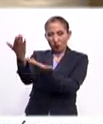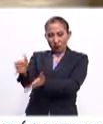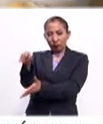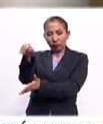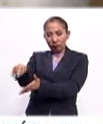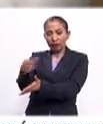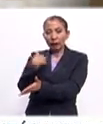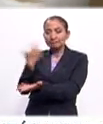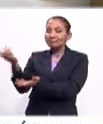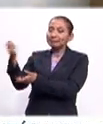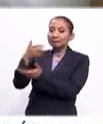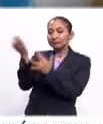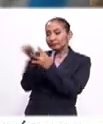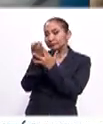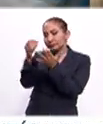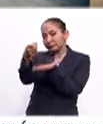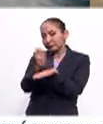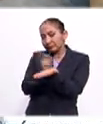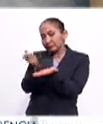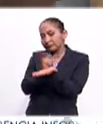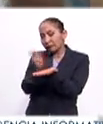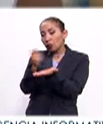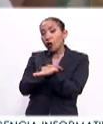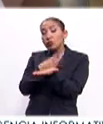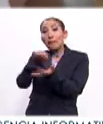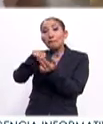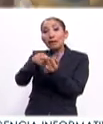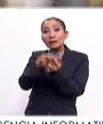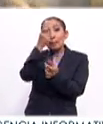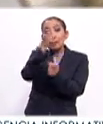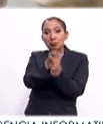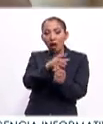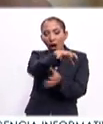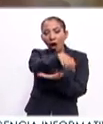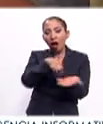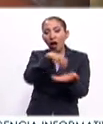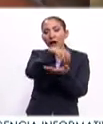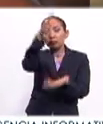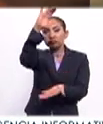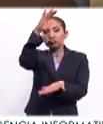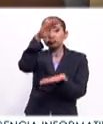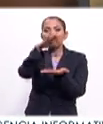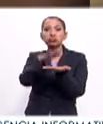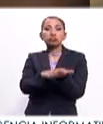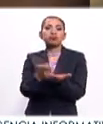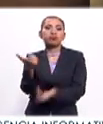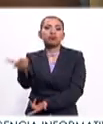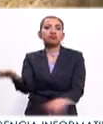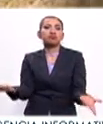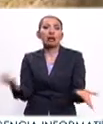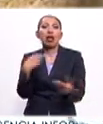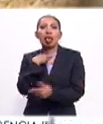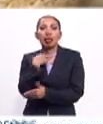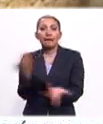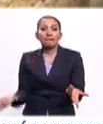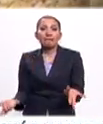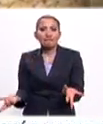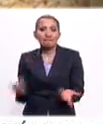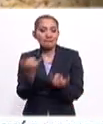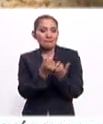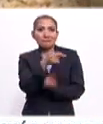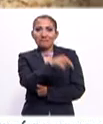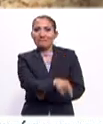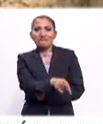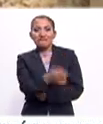en el banco y vive de los réditos. Cuando empieza a disponer del principal, pues acaba con su fuente